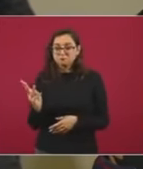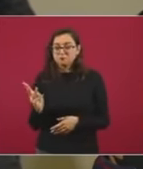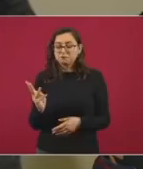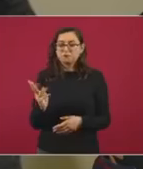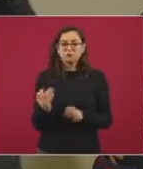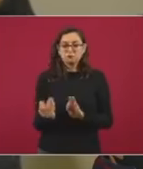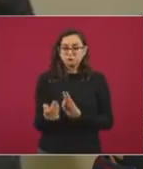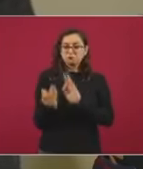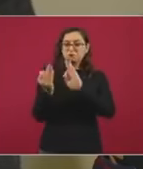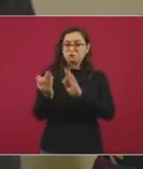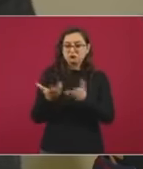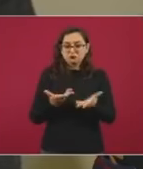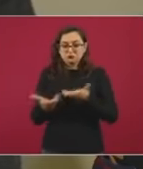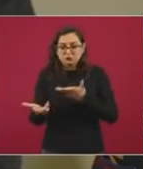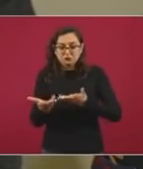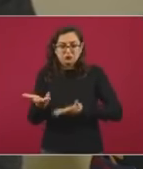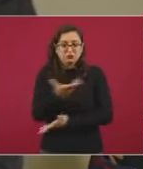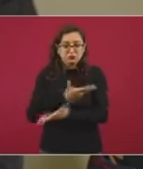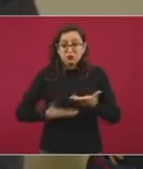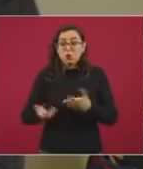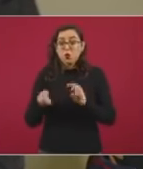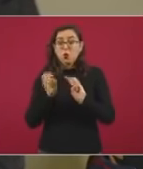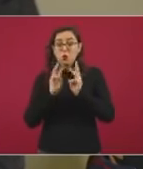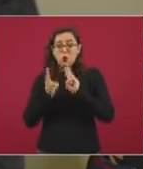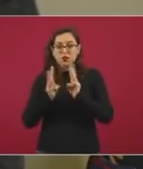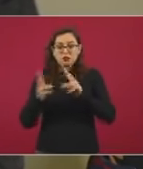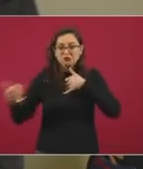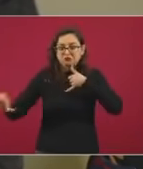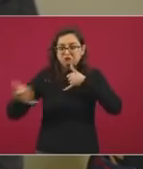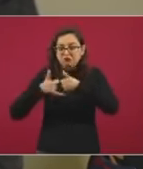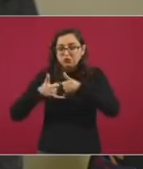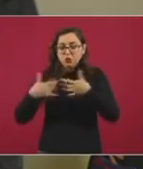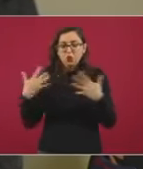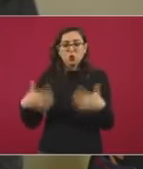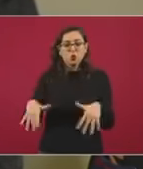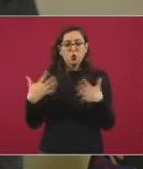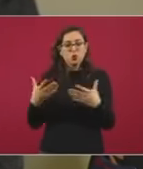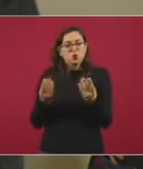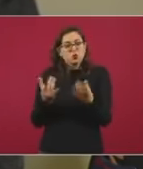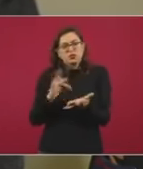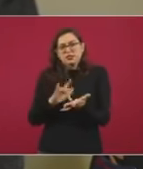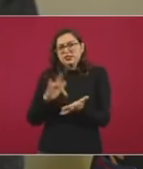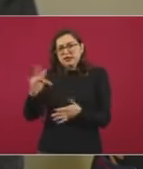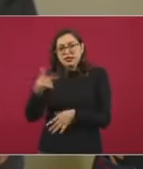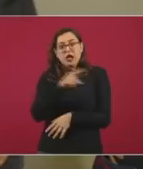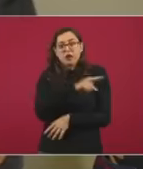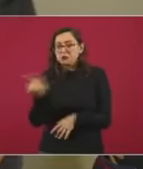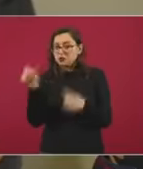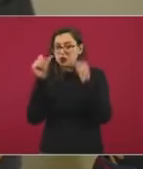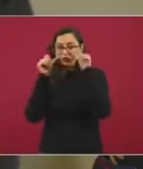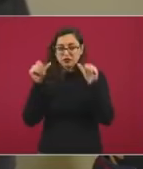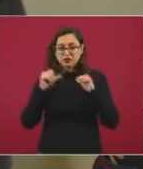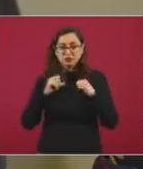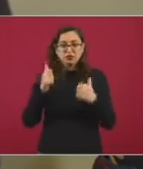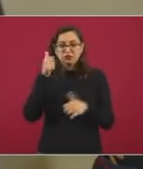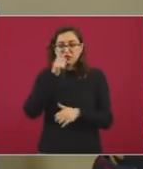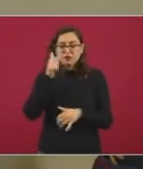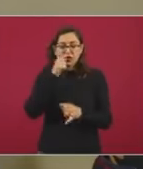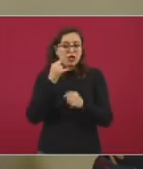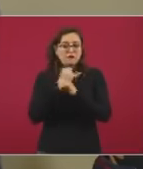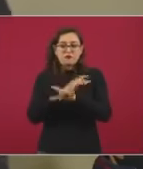interactuar prácticamente a cualquier hora mediante WhatsApp y que te conteste una llamada, se agradece. Gracias a que ellos responden, hay mucha información que no